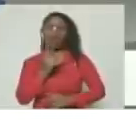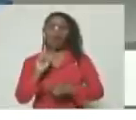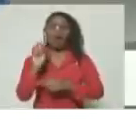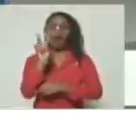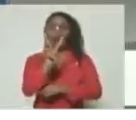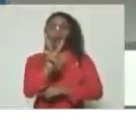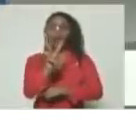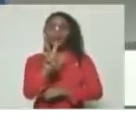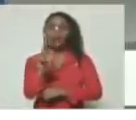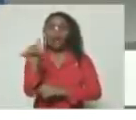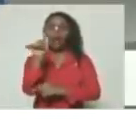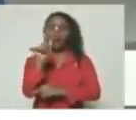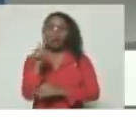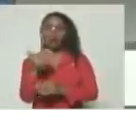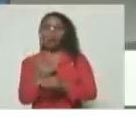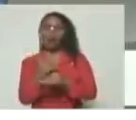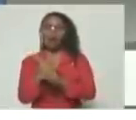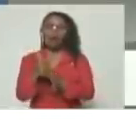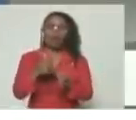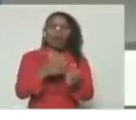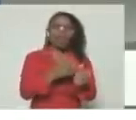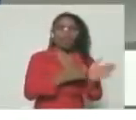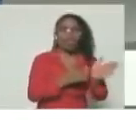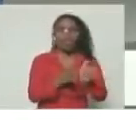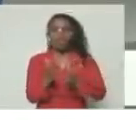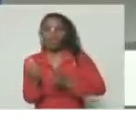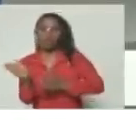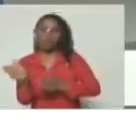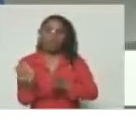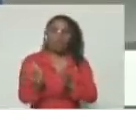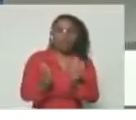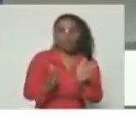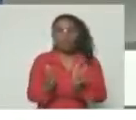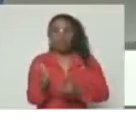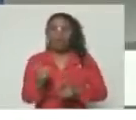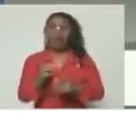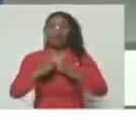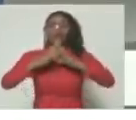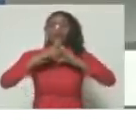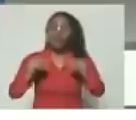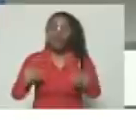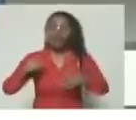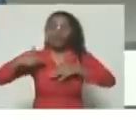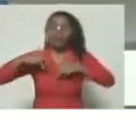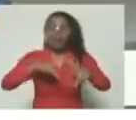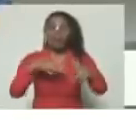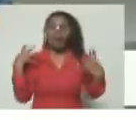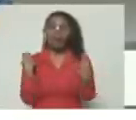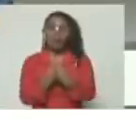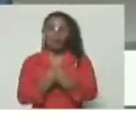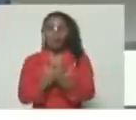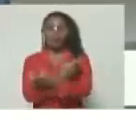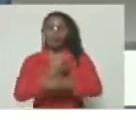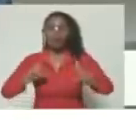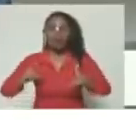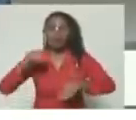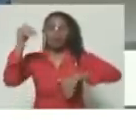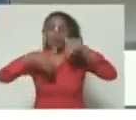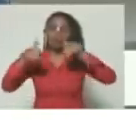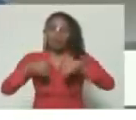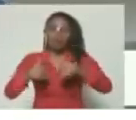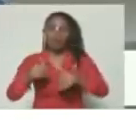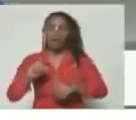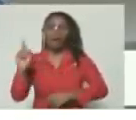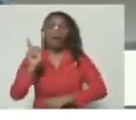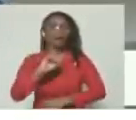aguas. O caminamos todos por el camino de la democracia, la paz y las elecciones, o no hay